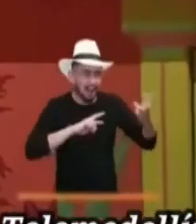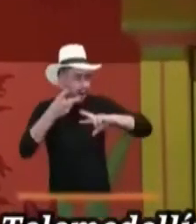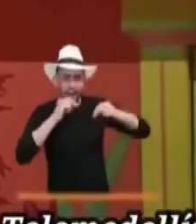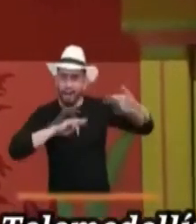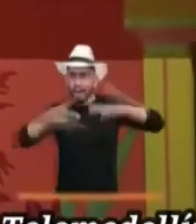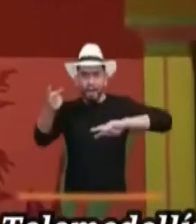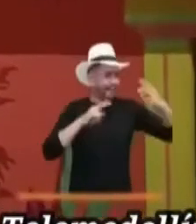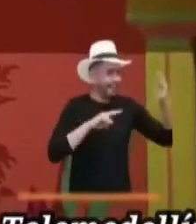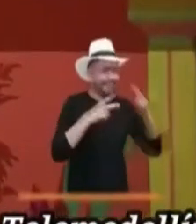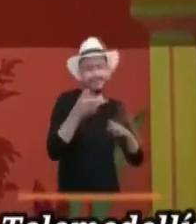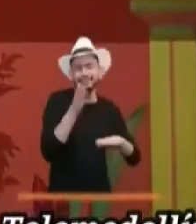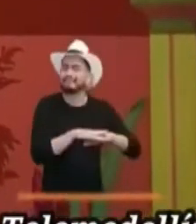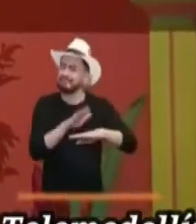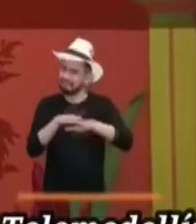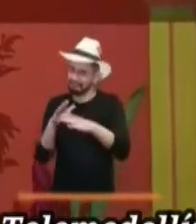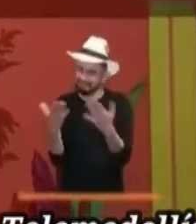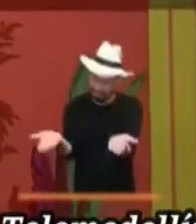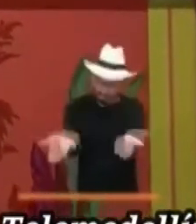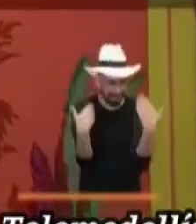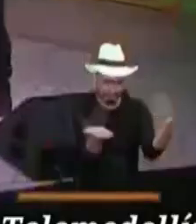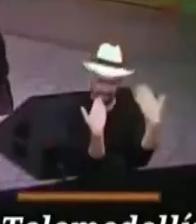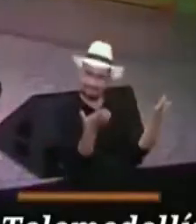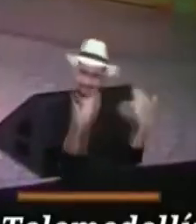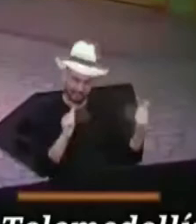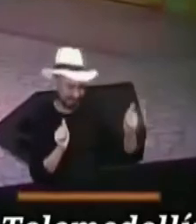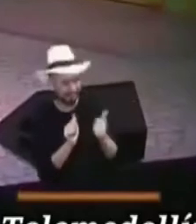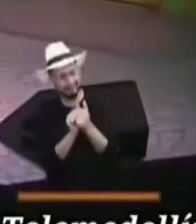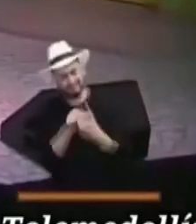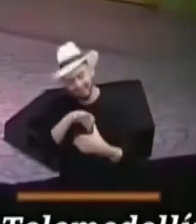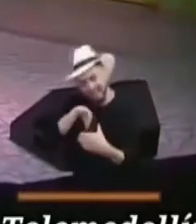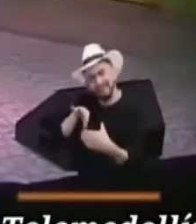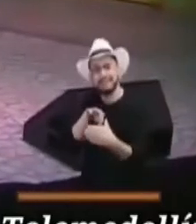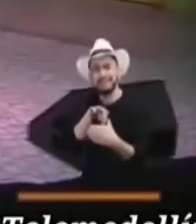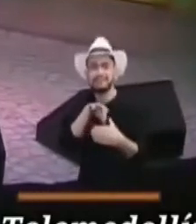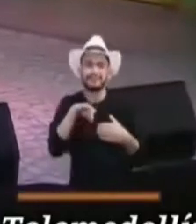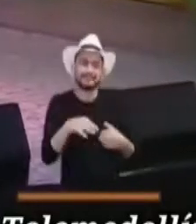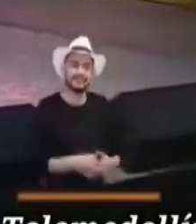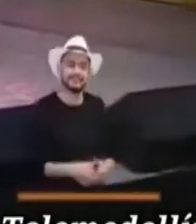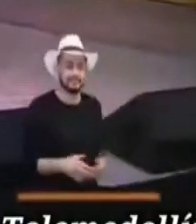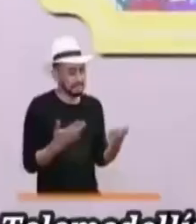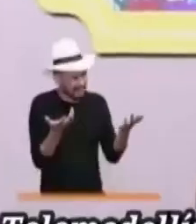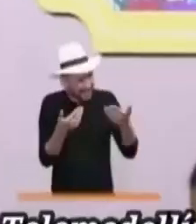lo invito y nos tomamos un tinto.